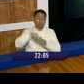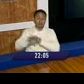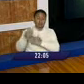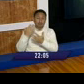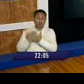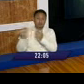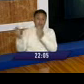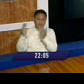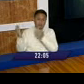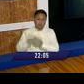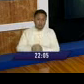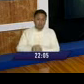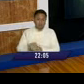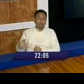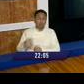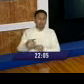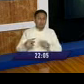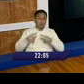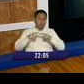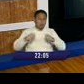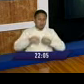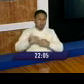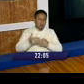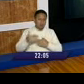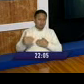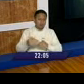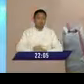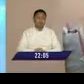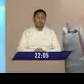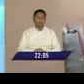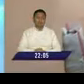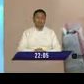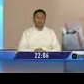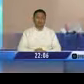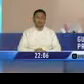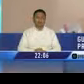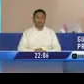preventiva mientras duren las investigaciones.